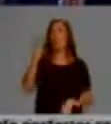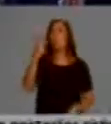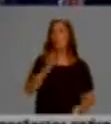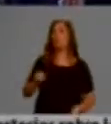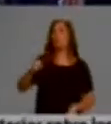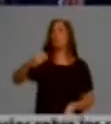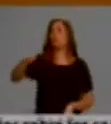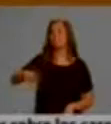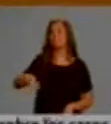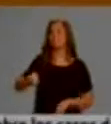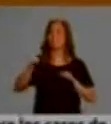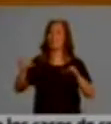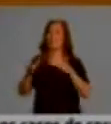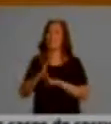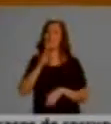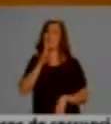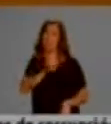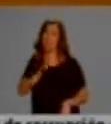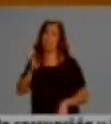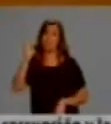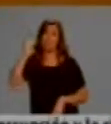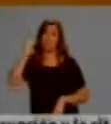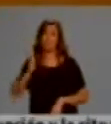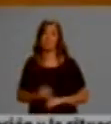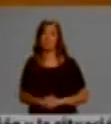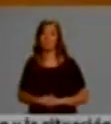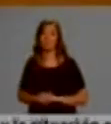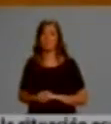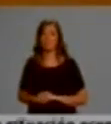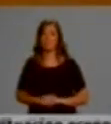años de presidente del Partido Popular.